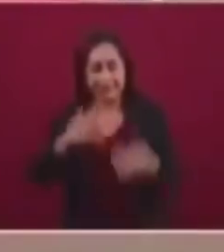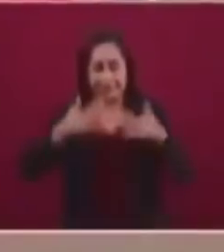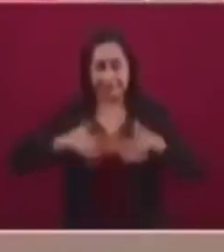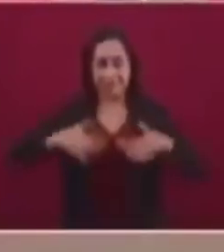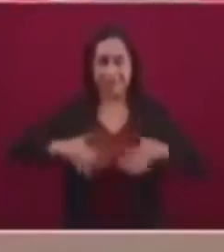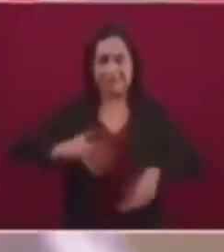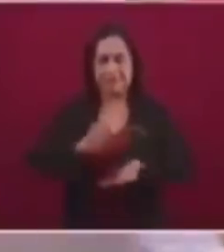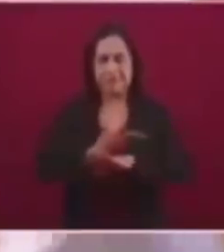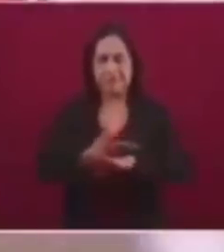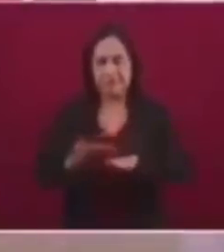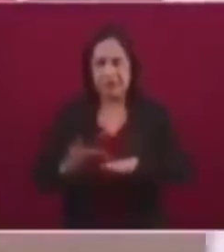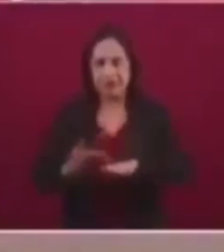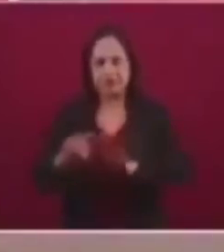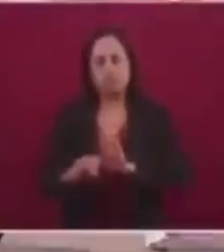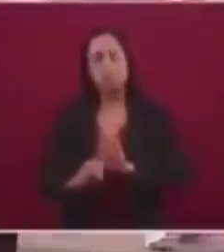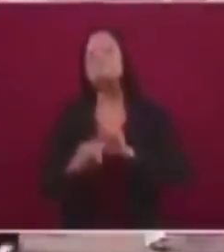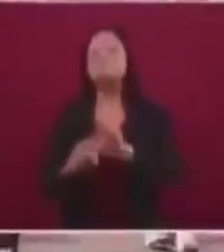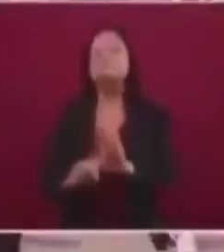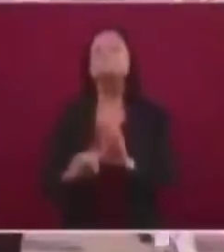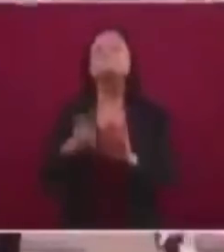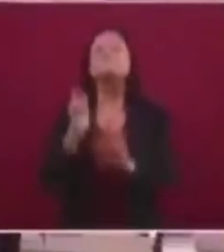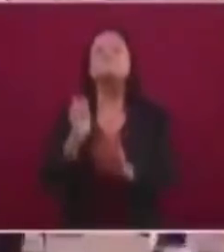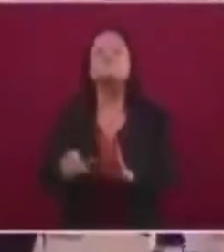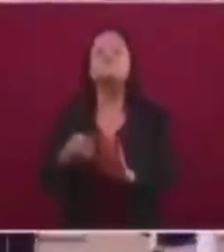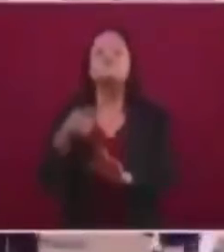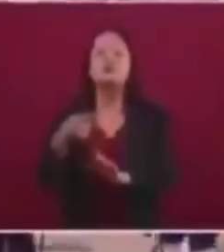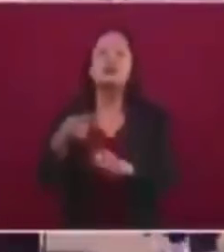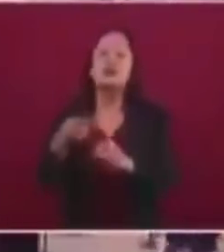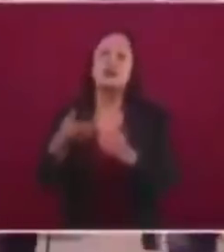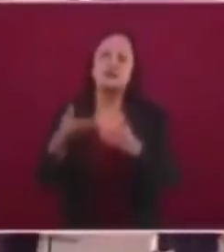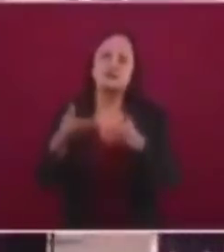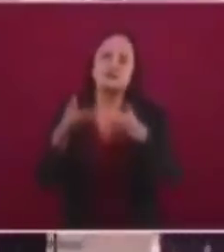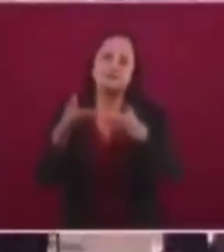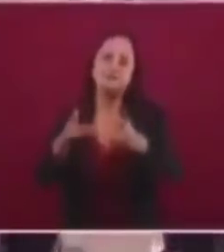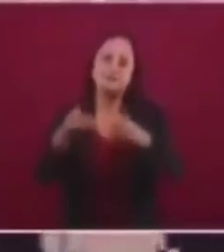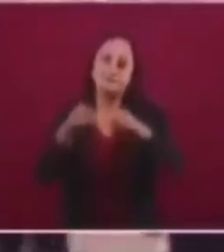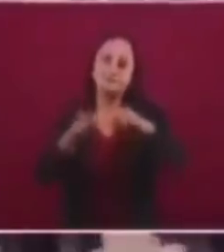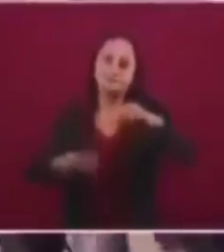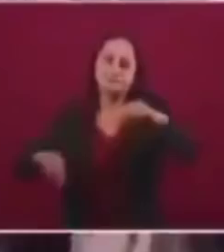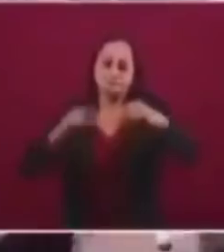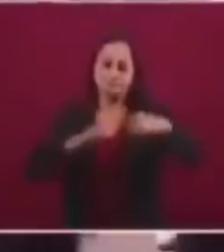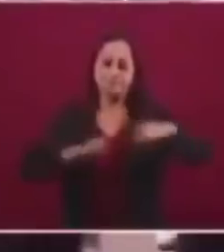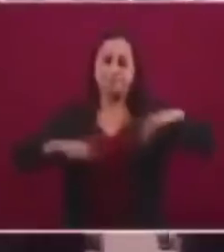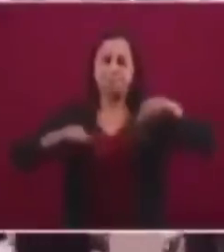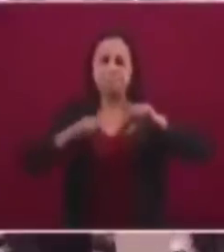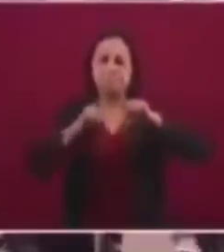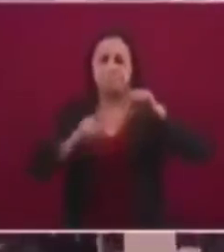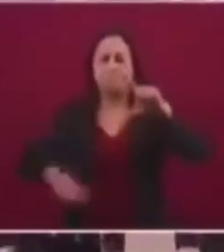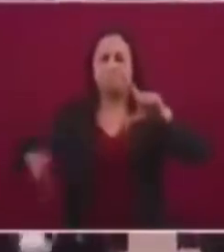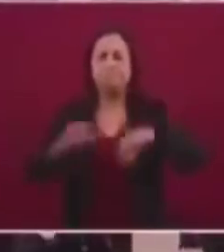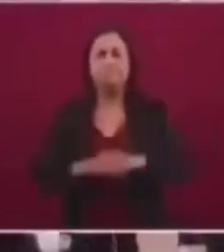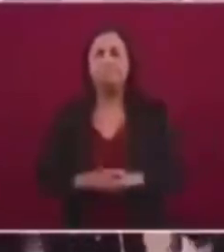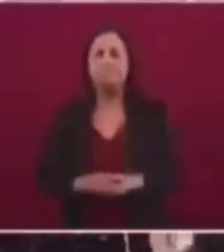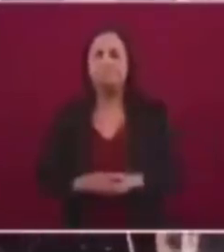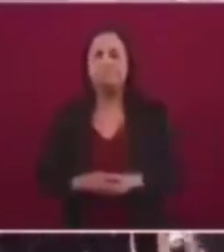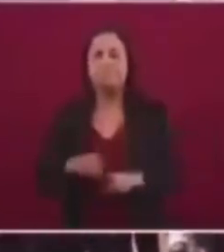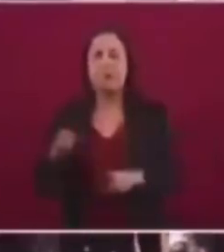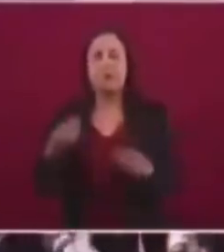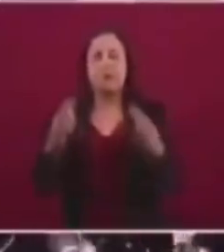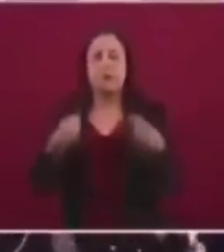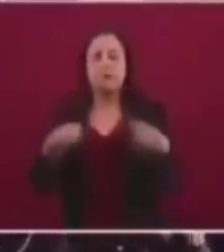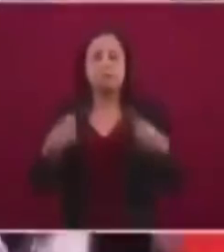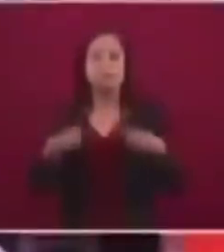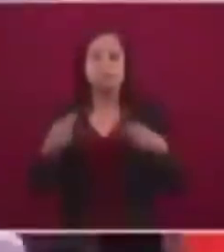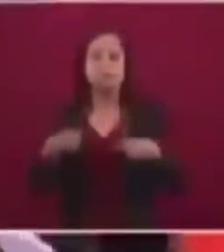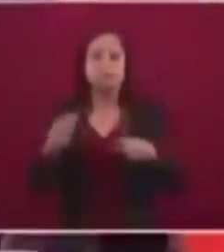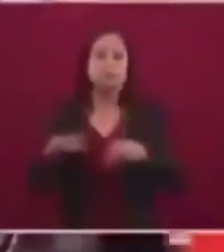son las llegadas al país. El cumplimiento de la misión y atribuciones asignadas. No, si llegan por el aire, ¿qué? Nada. Las Fuerzas